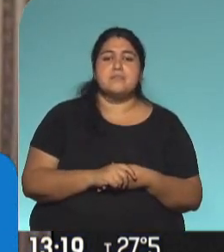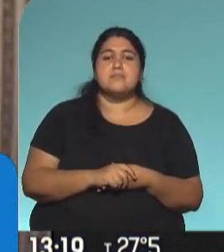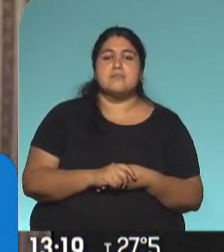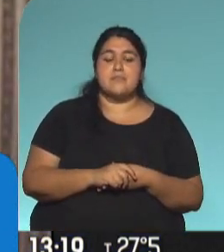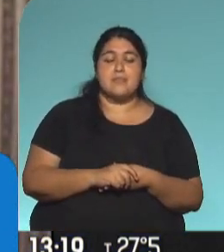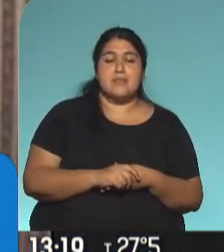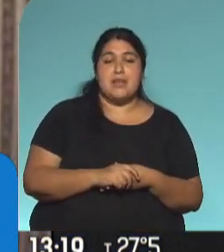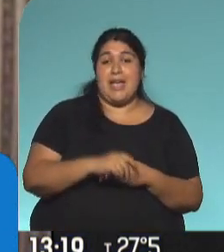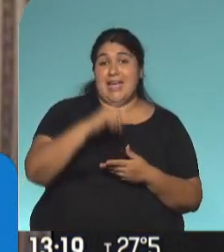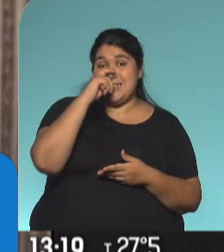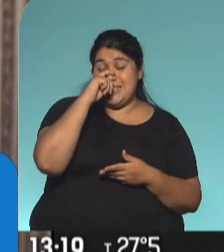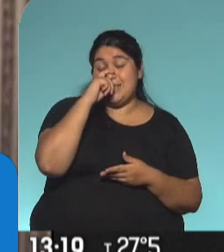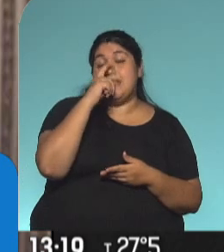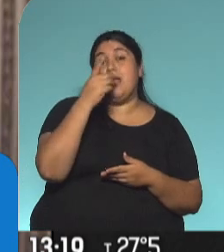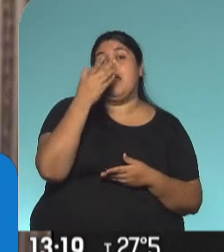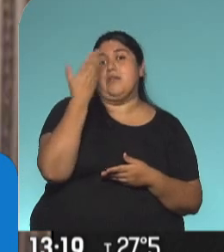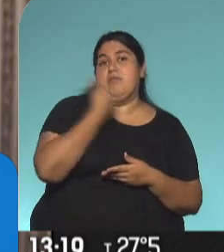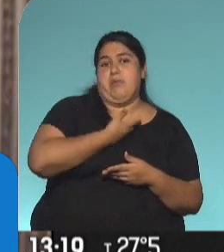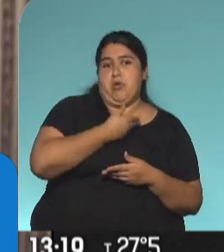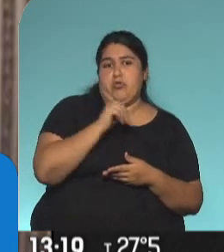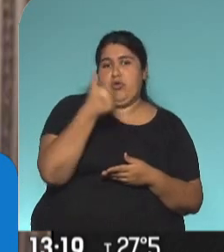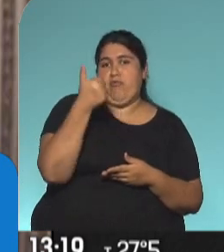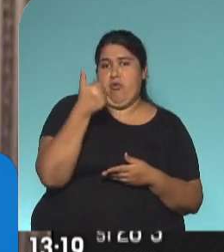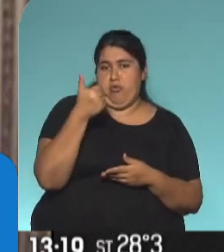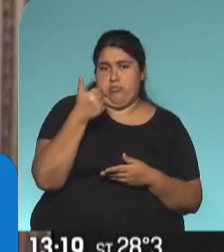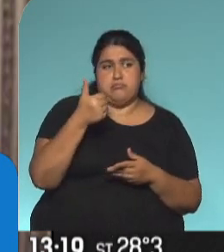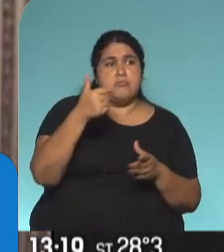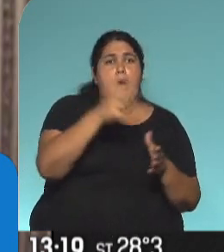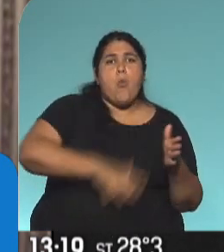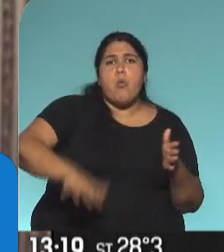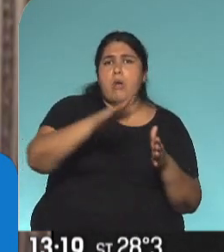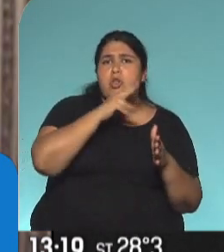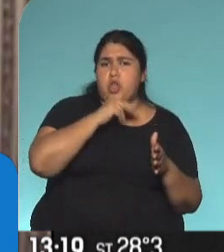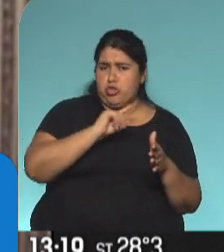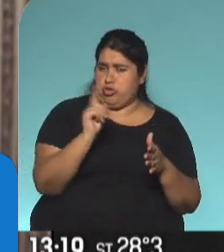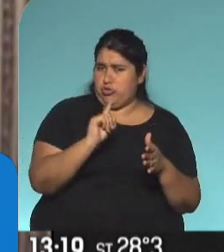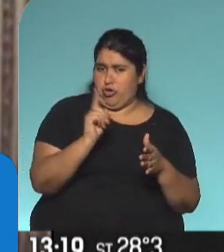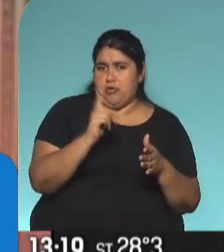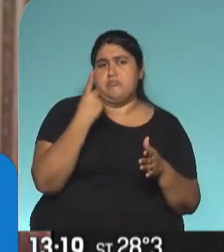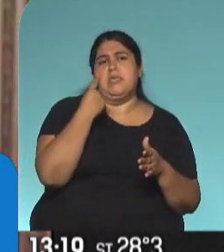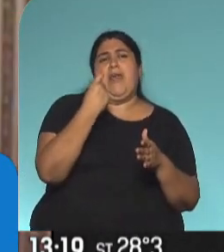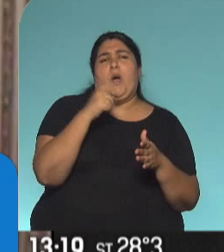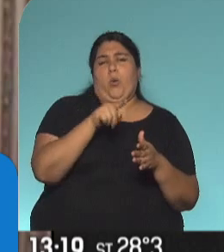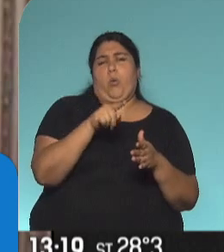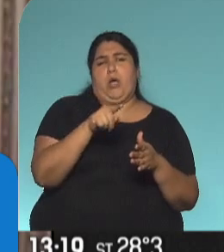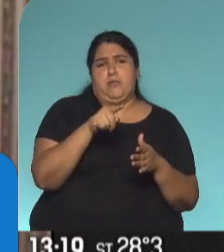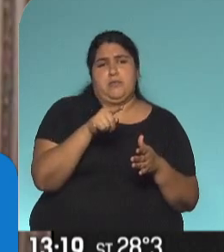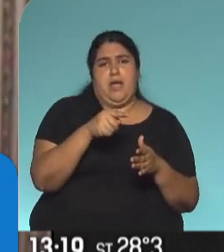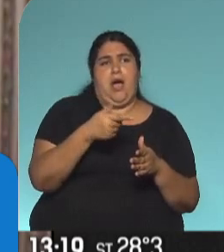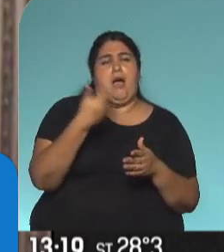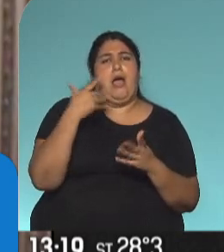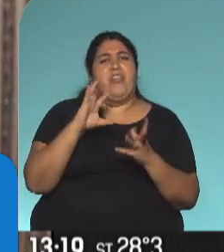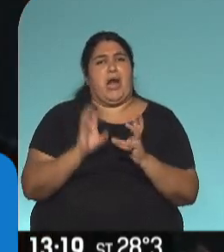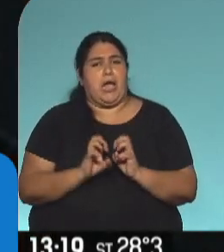El 7 de febrero triunfó la verdad y la gratitud de un pueblo que además no es tonto, pues, y puede comparar la tragedia que vive ahora con la prosperidad que vivió durante